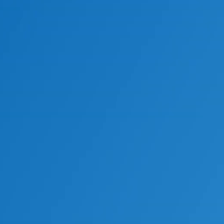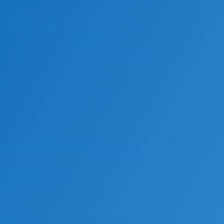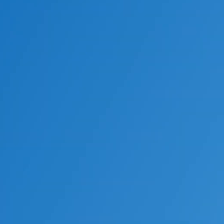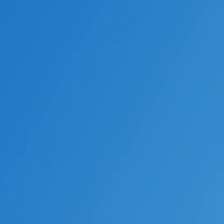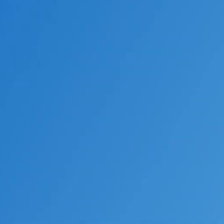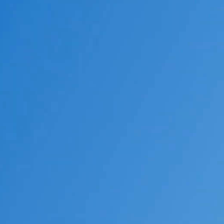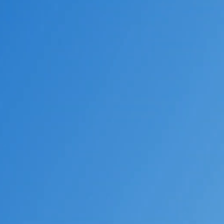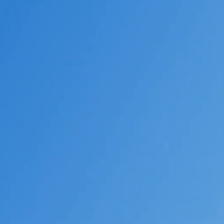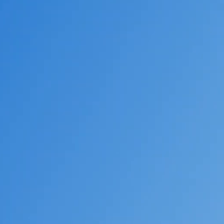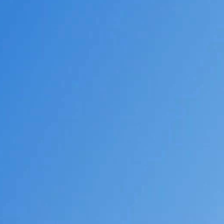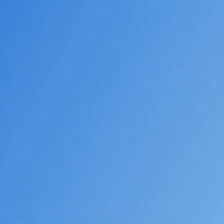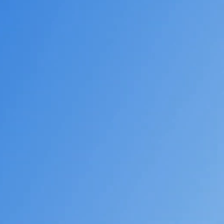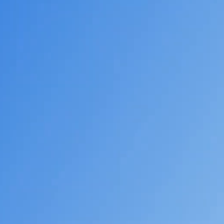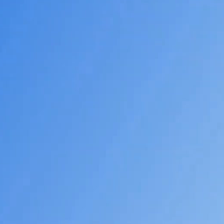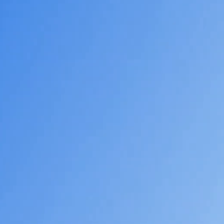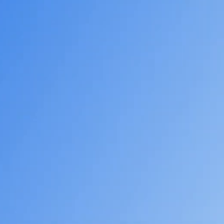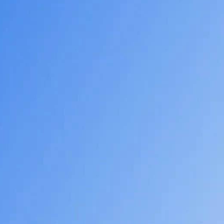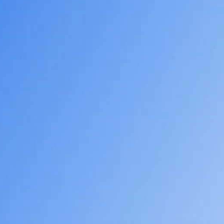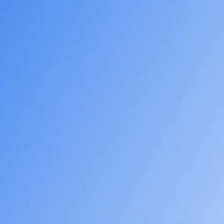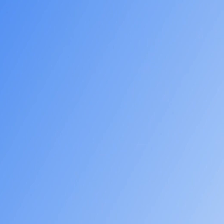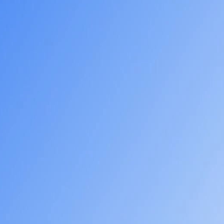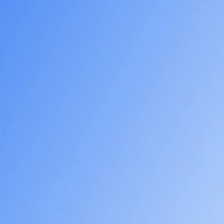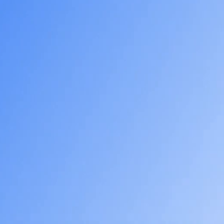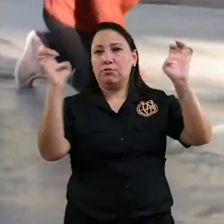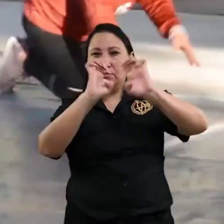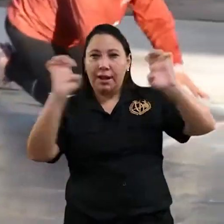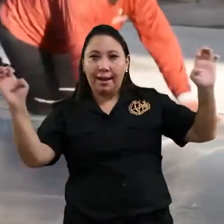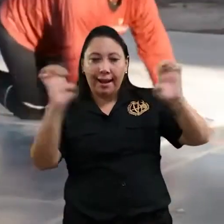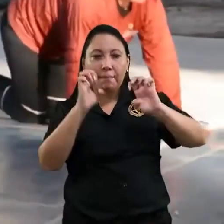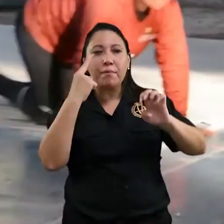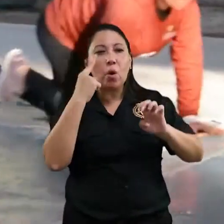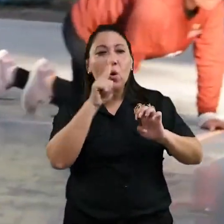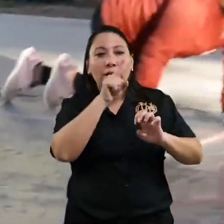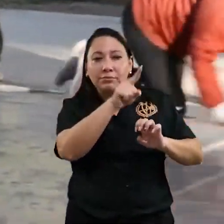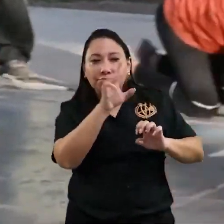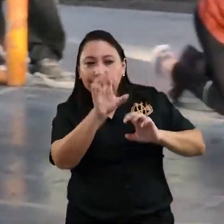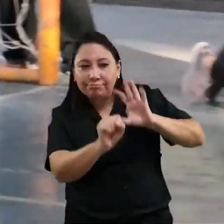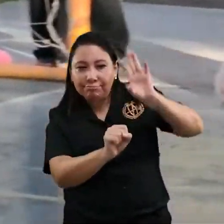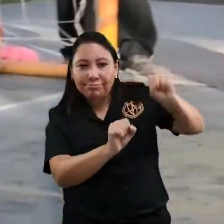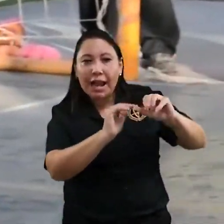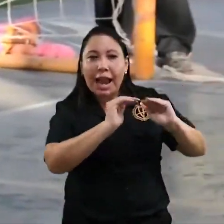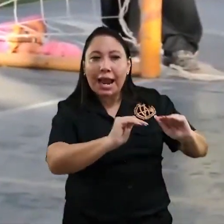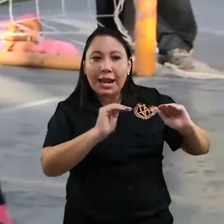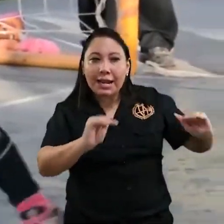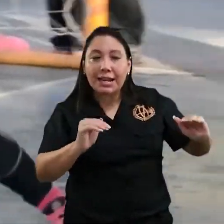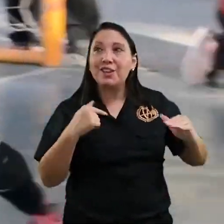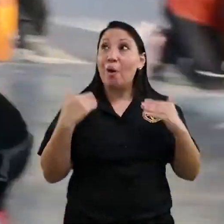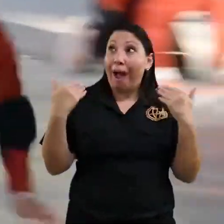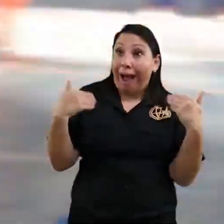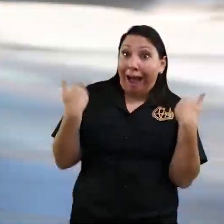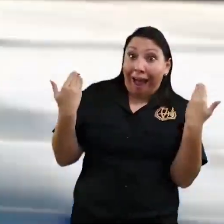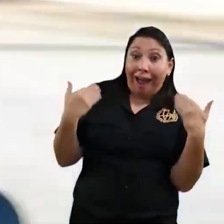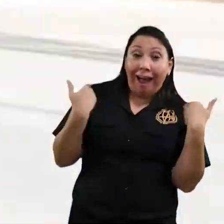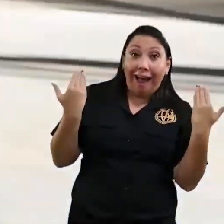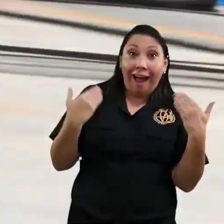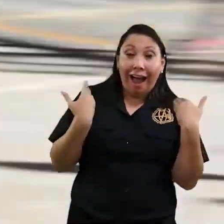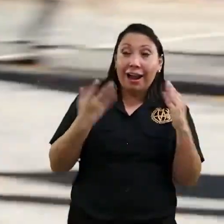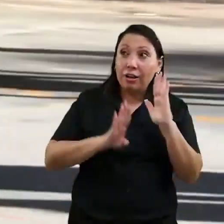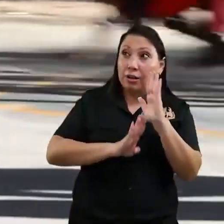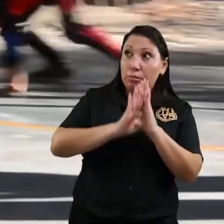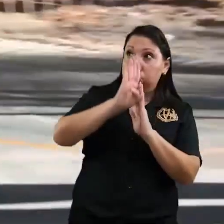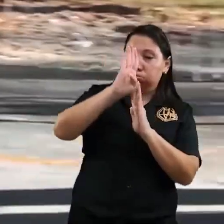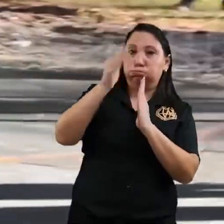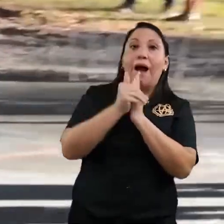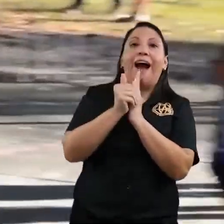Sofía Jordán atleta guatemalteca comentó realmente es muy entretenido y Sería muy bueno que las personas con